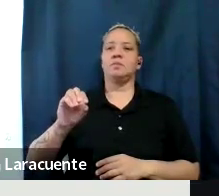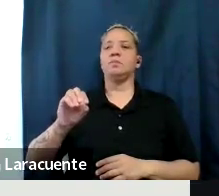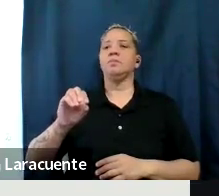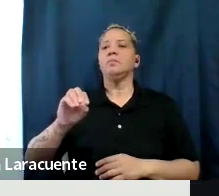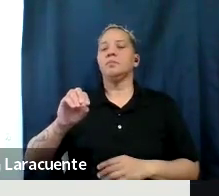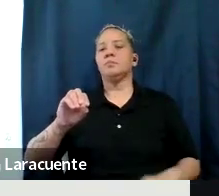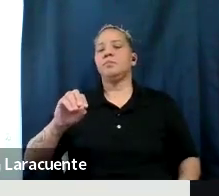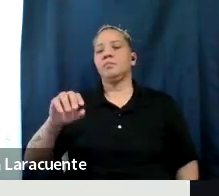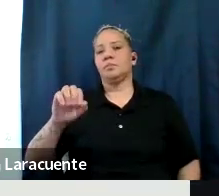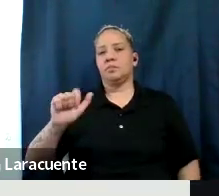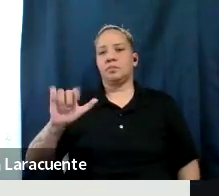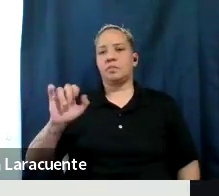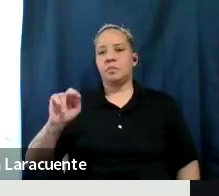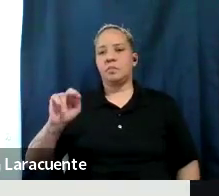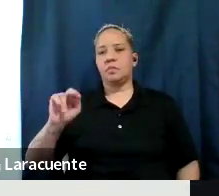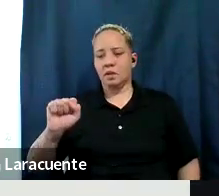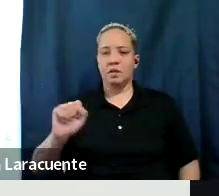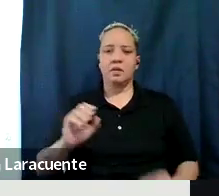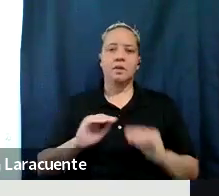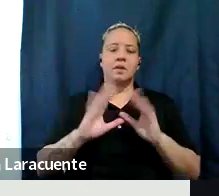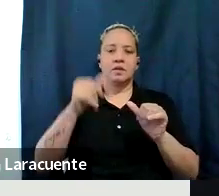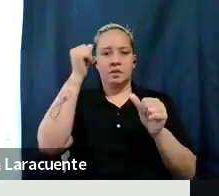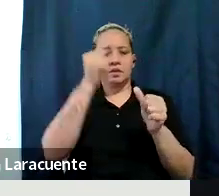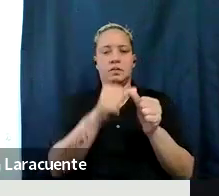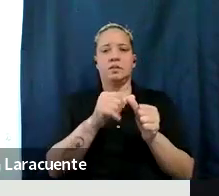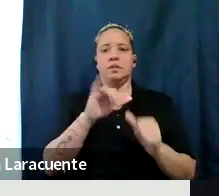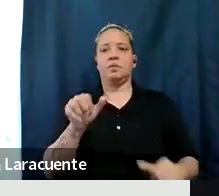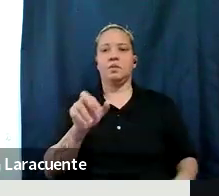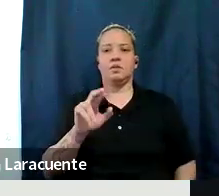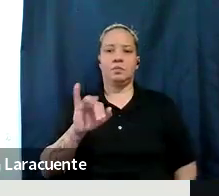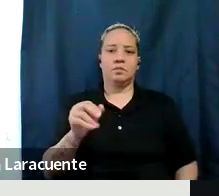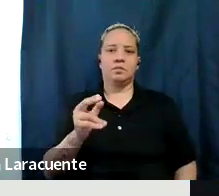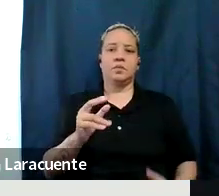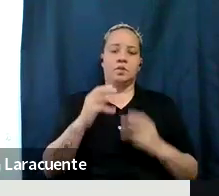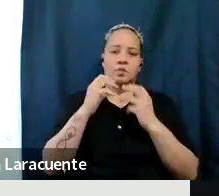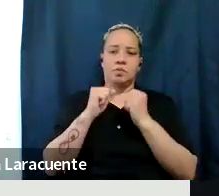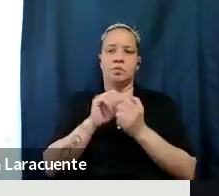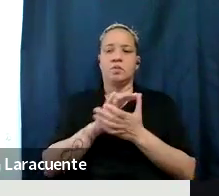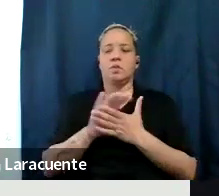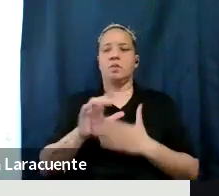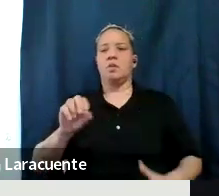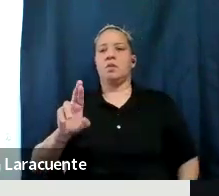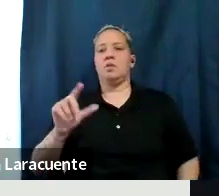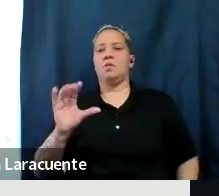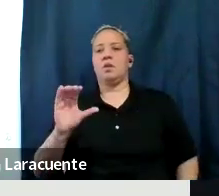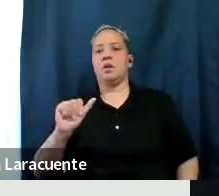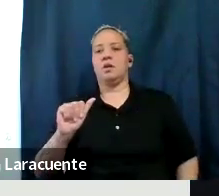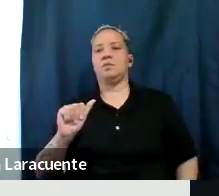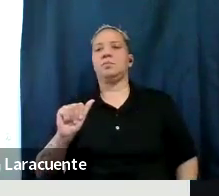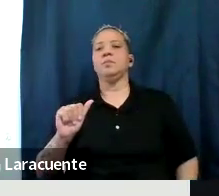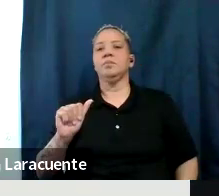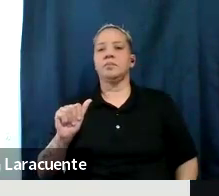supuesto, en ese momento también recuerda Juan Ramón Jiménez a su amado, a su querido Lorca, que había